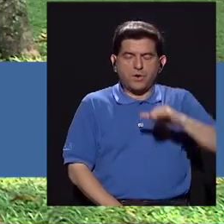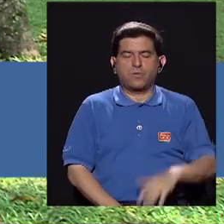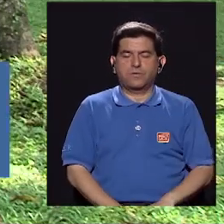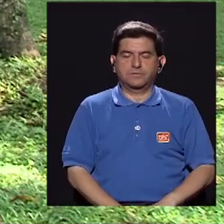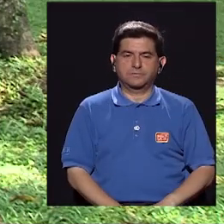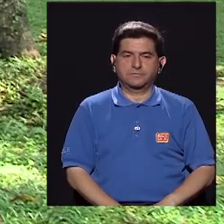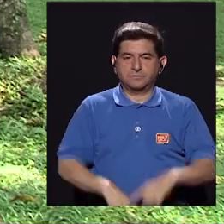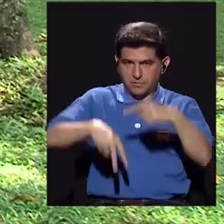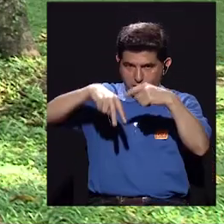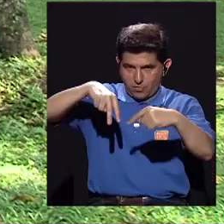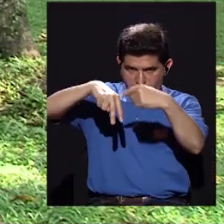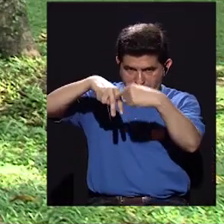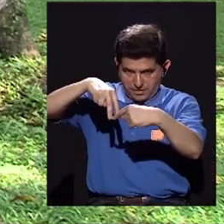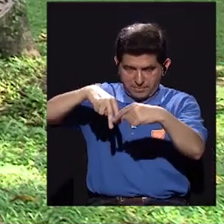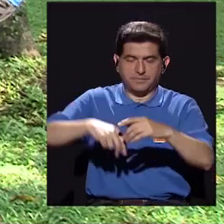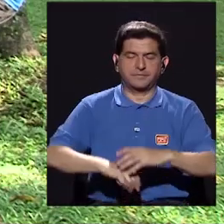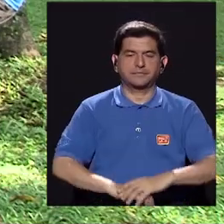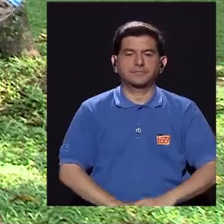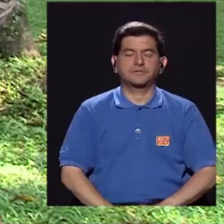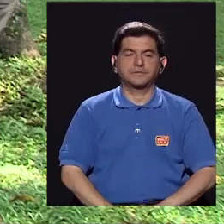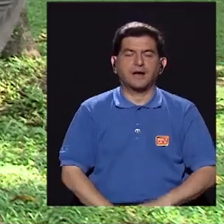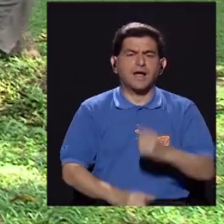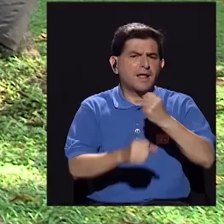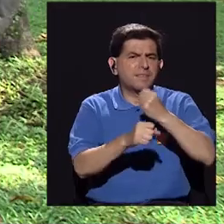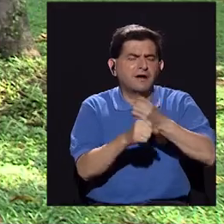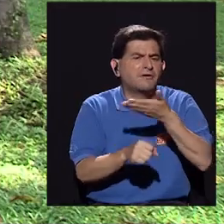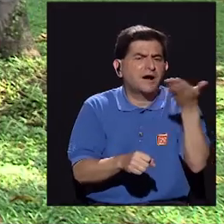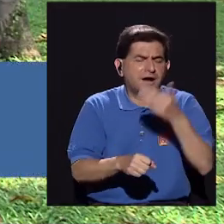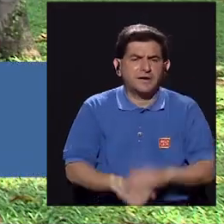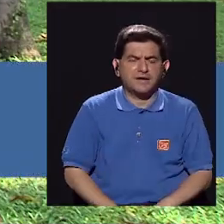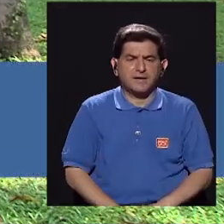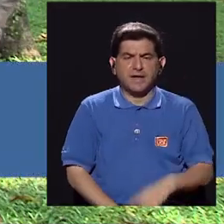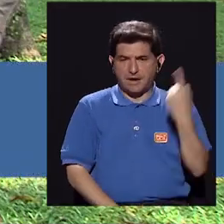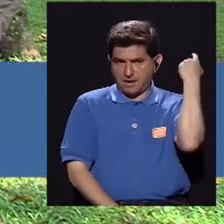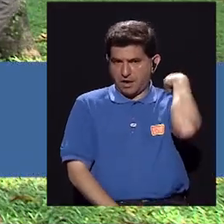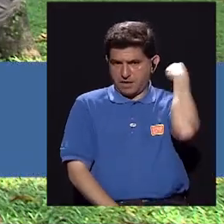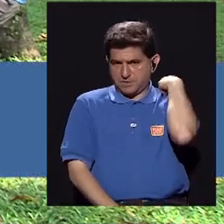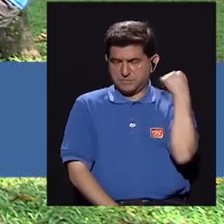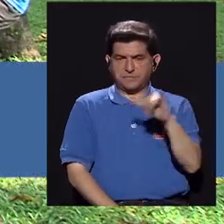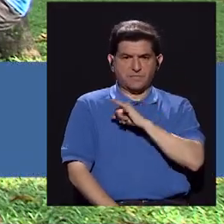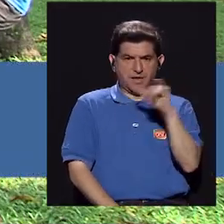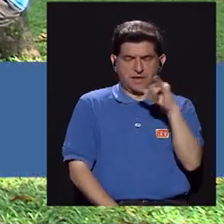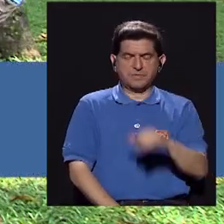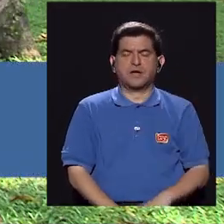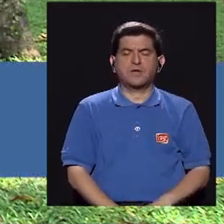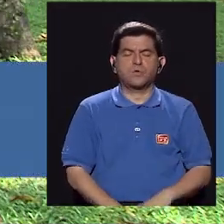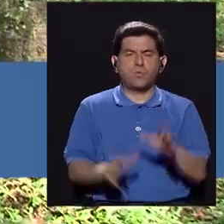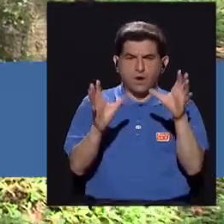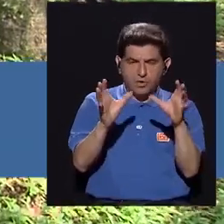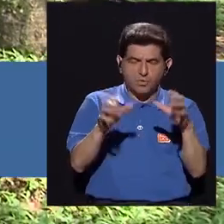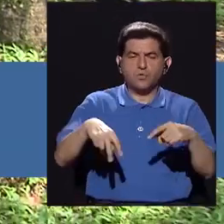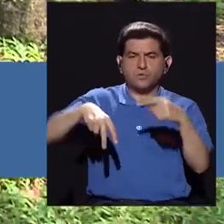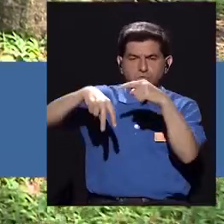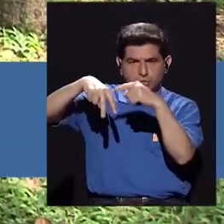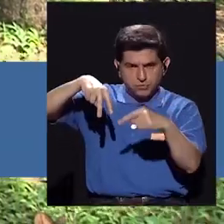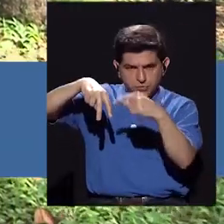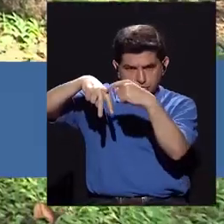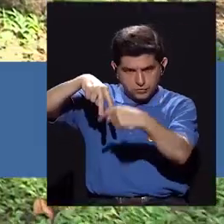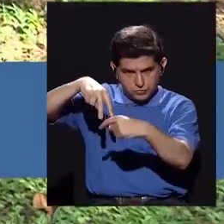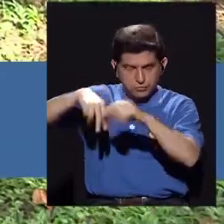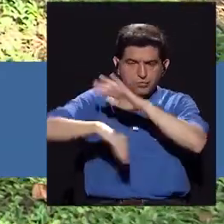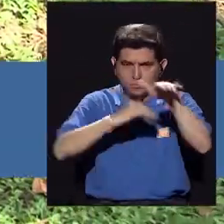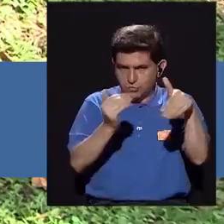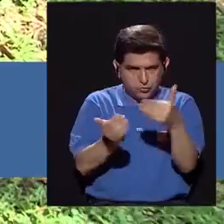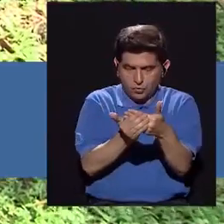y sube la pierna. Sentadilla y sube la pierna. Aquí estamos trabajando tanto en la espalda como los glúteos,